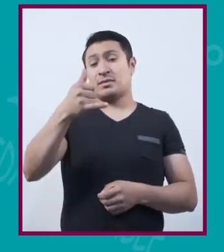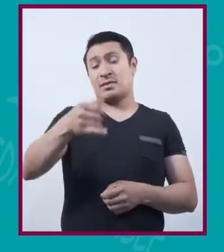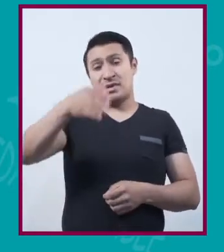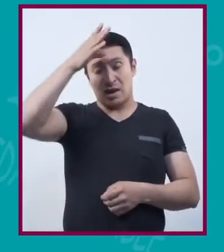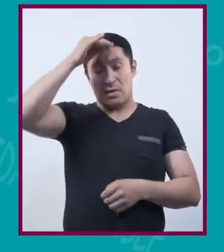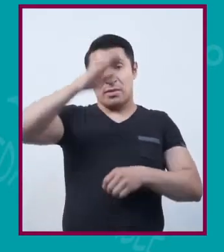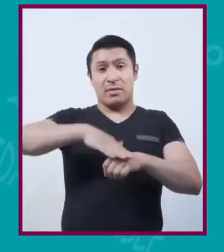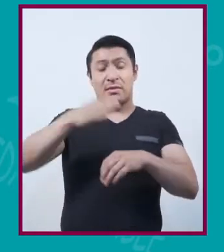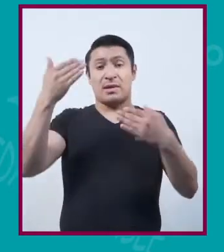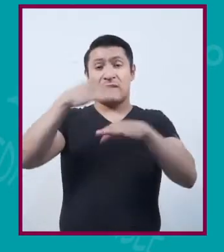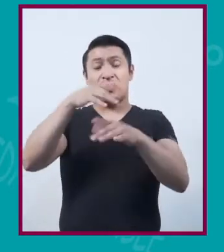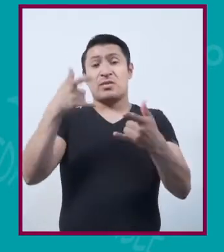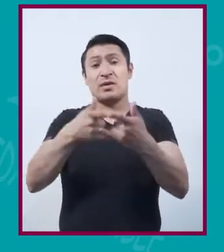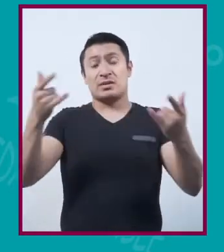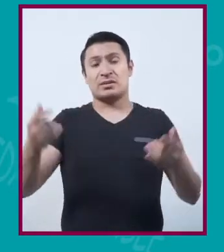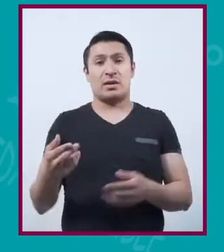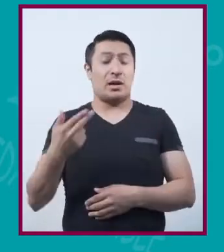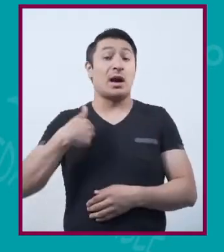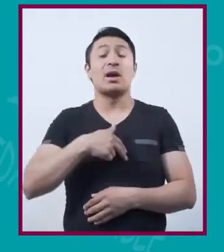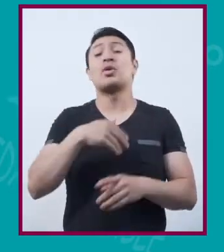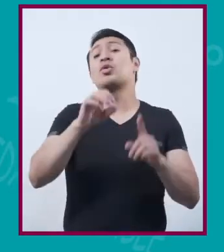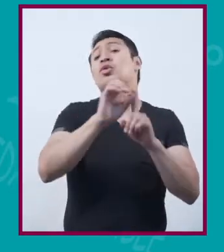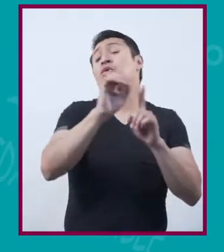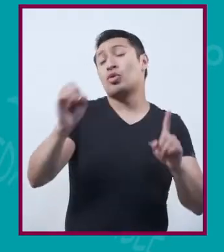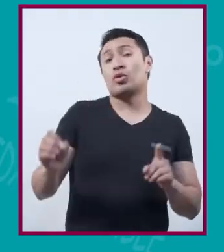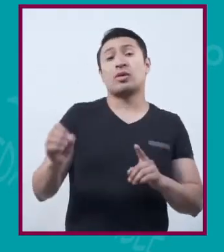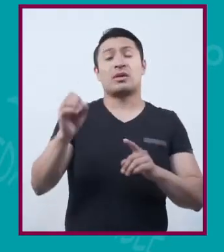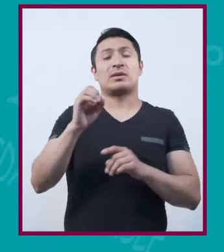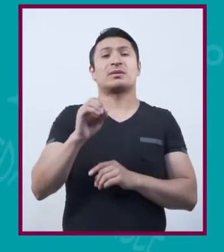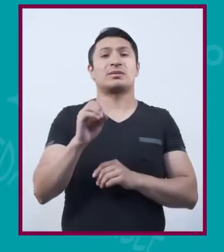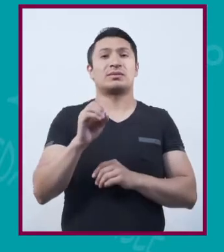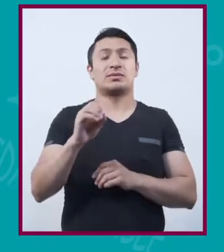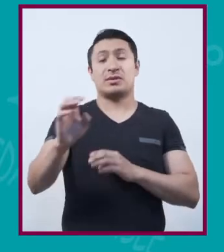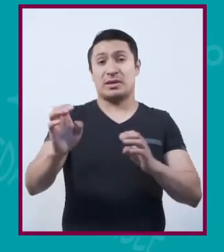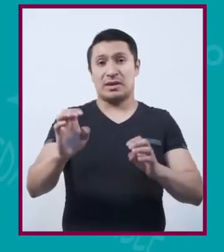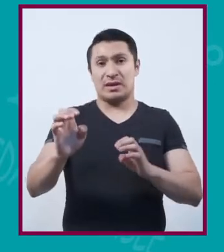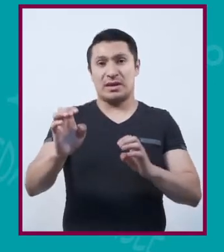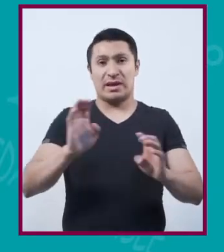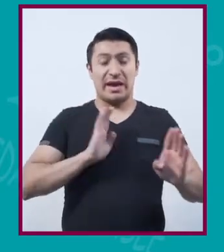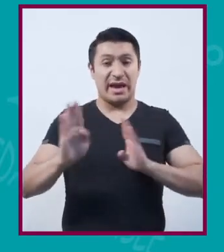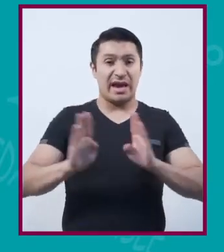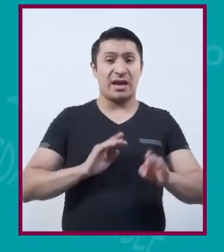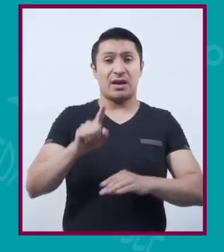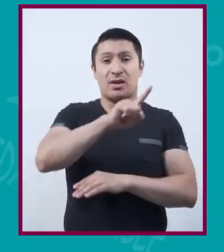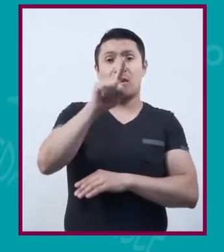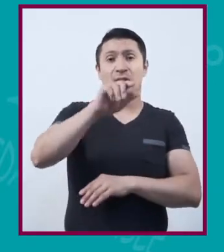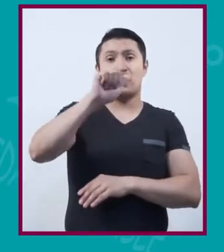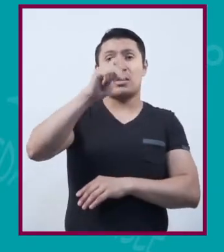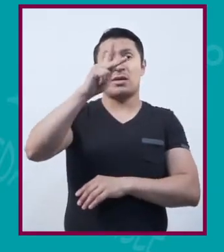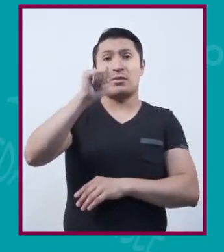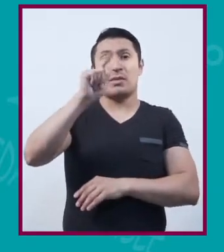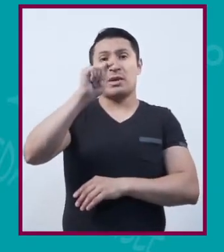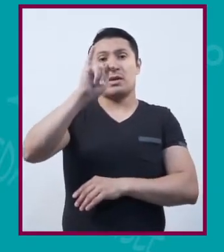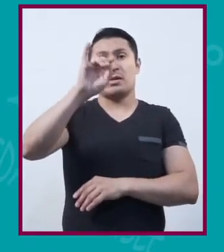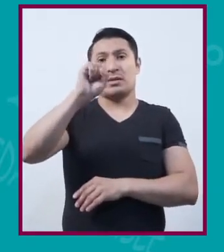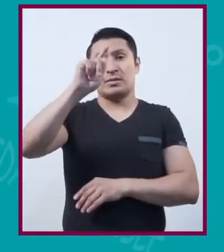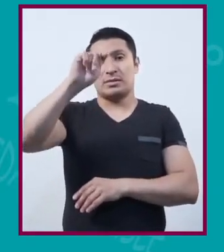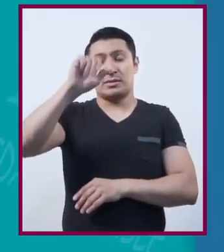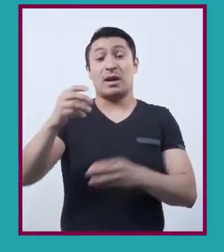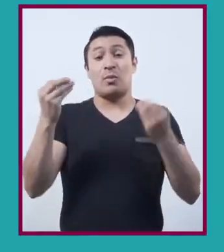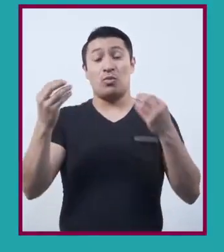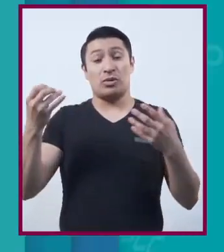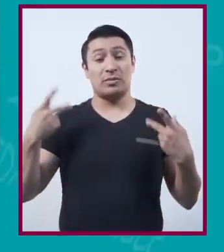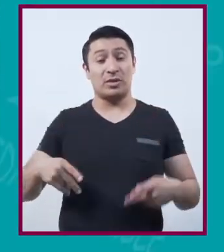Insurrección de nuestra organización que se llama Ejército Zapatista de Liberación Nacional, cuya dirección es mayoritariamente